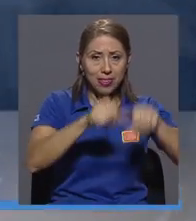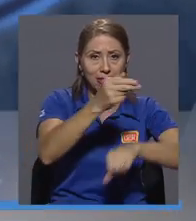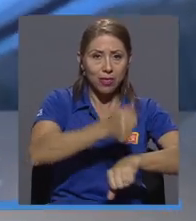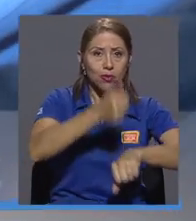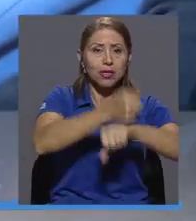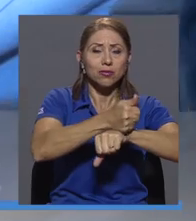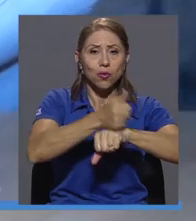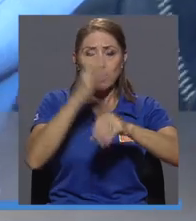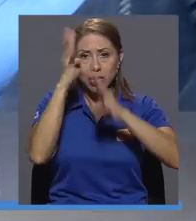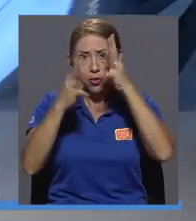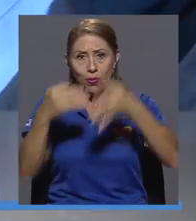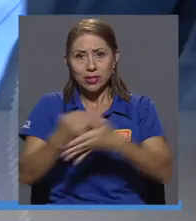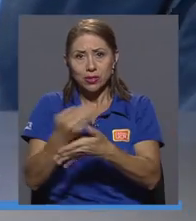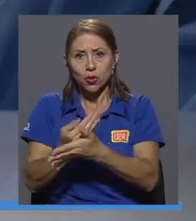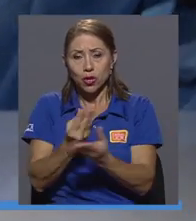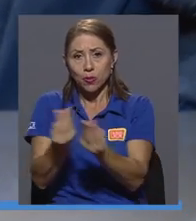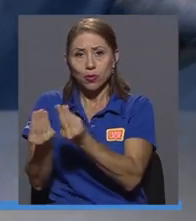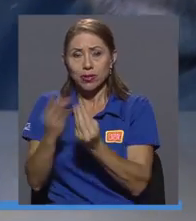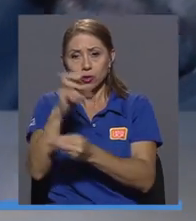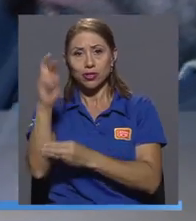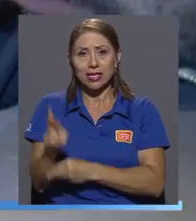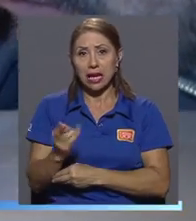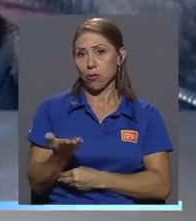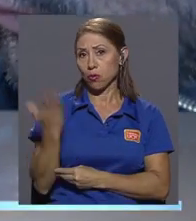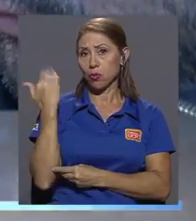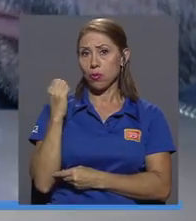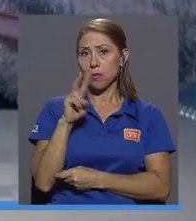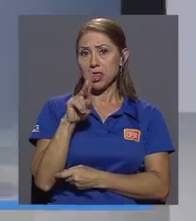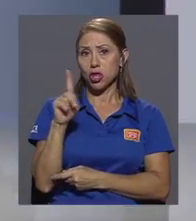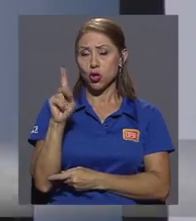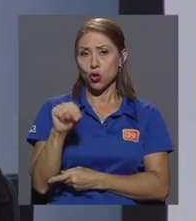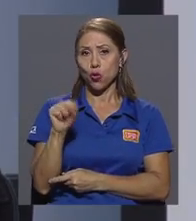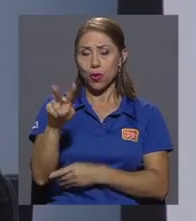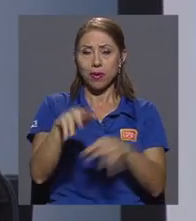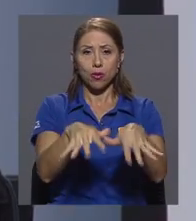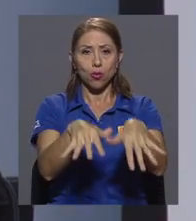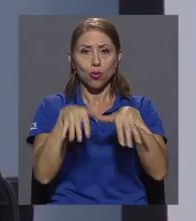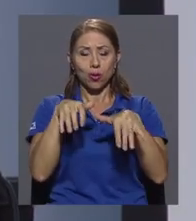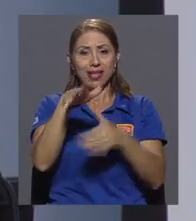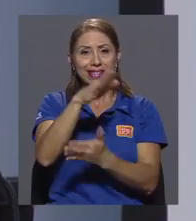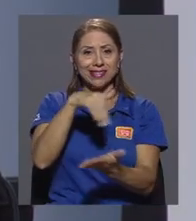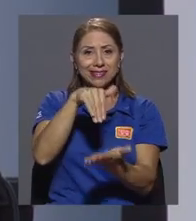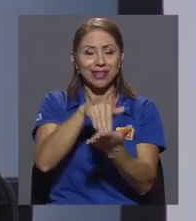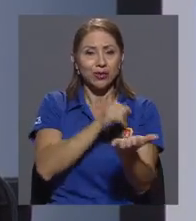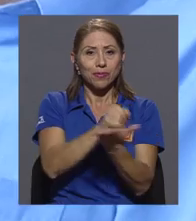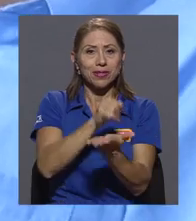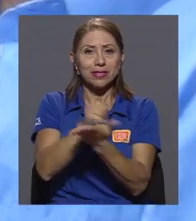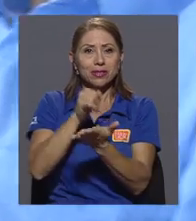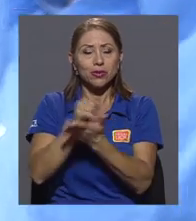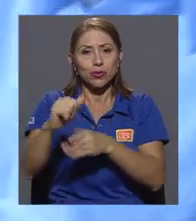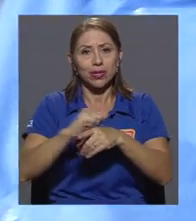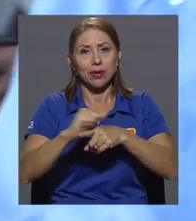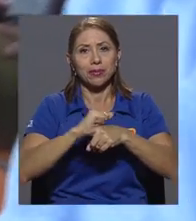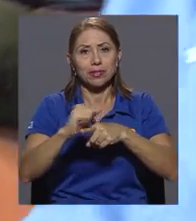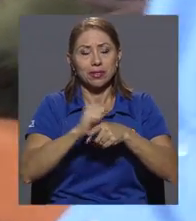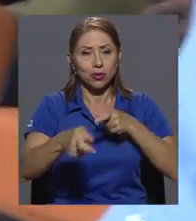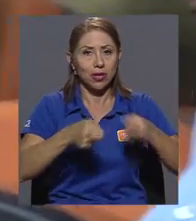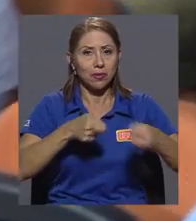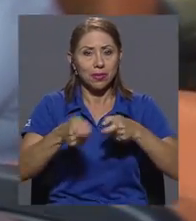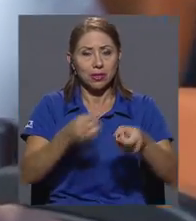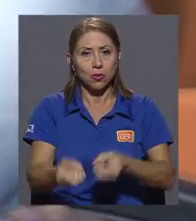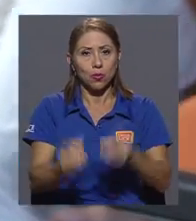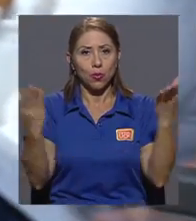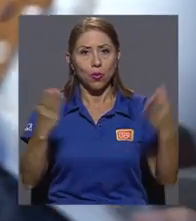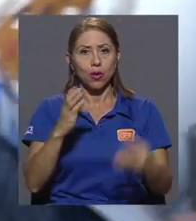costa rica el mismo se llevó a cabo el pasado 21 de noviembre en el auditorio del centro investigación y capacitación en administración